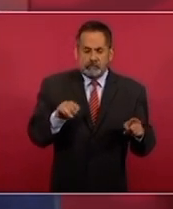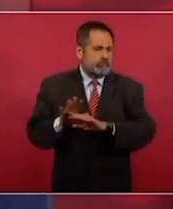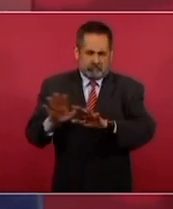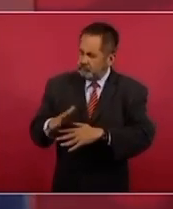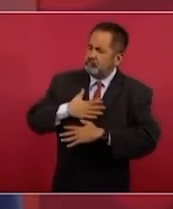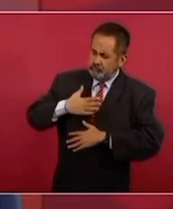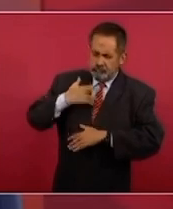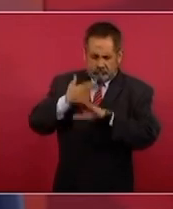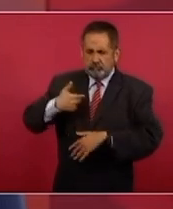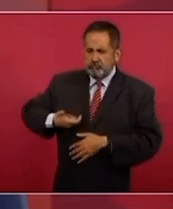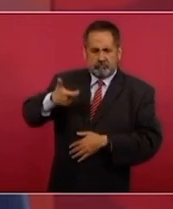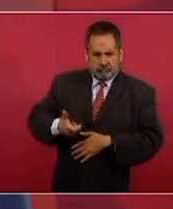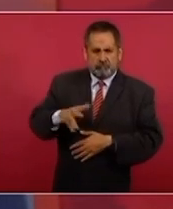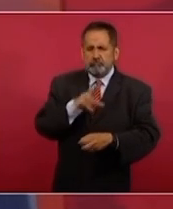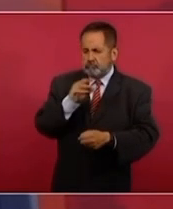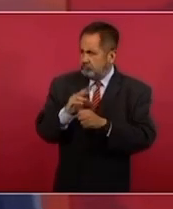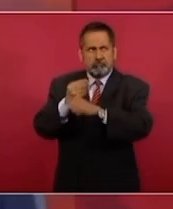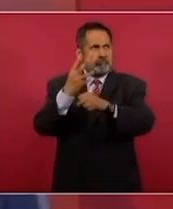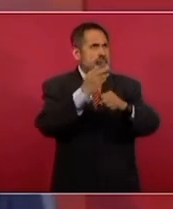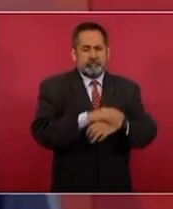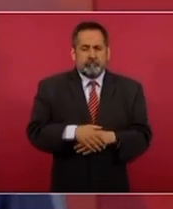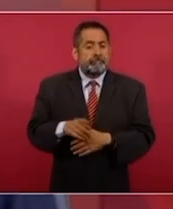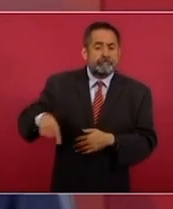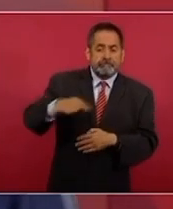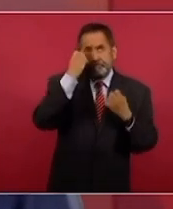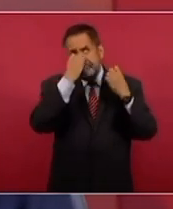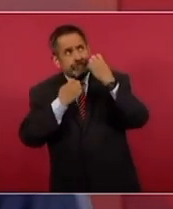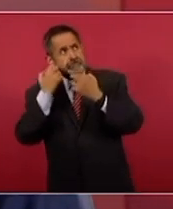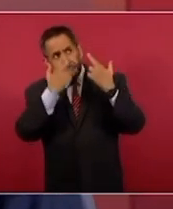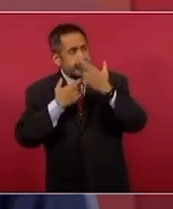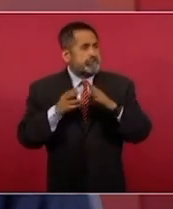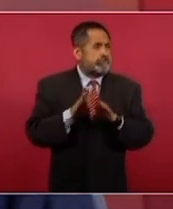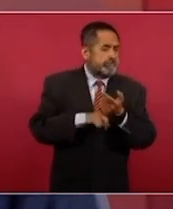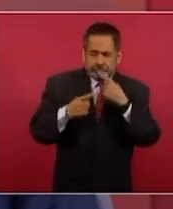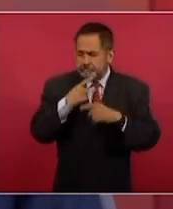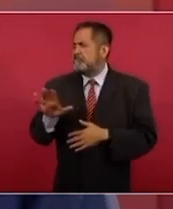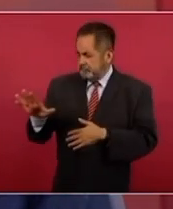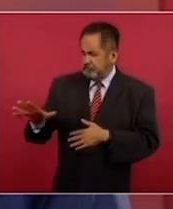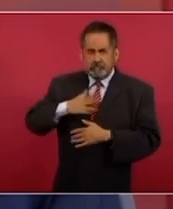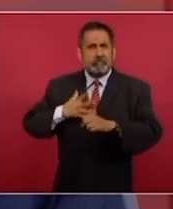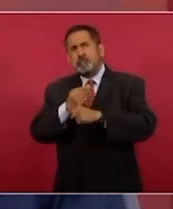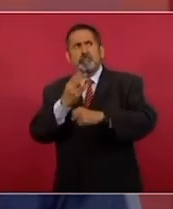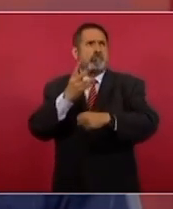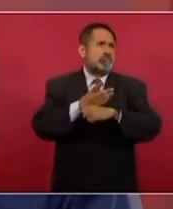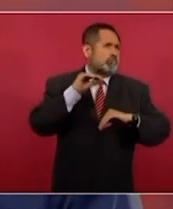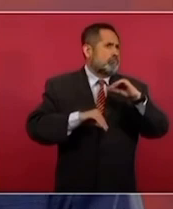responsabilidad se hizo un dictamen para la reparación